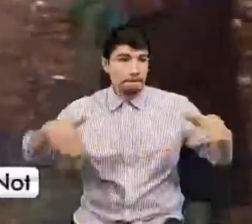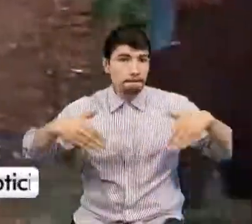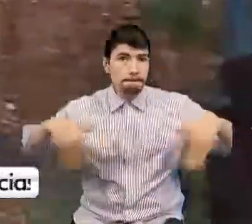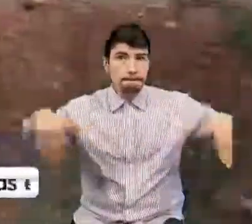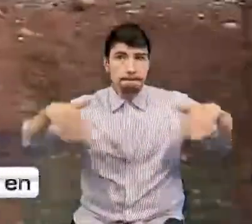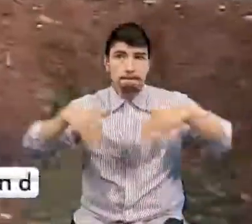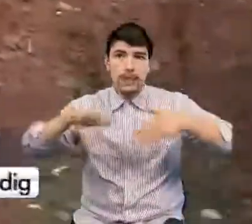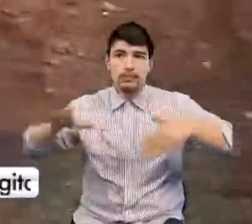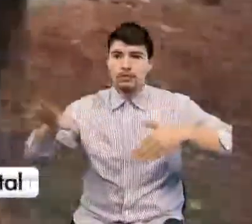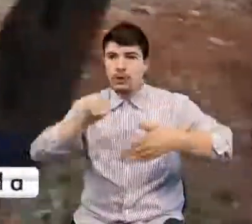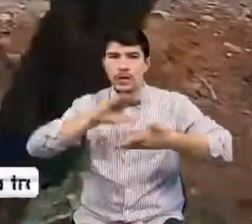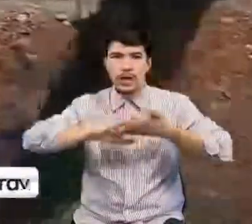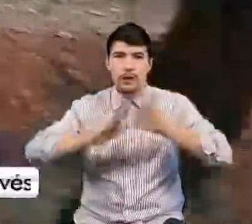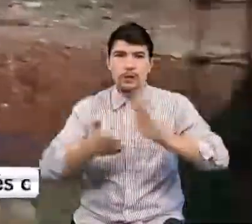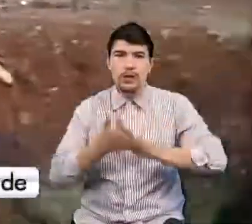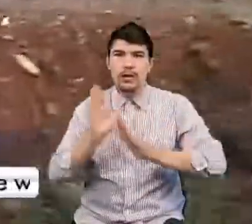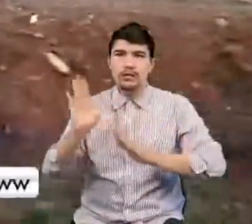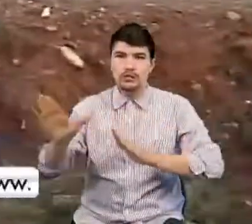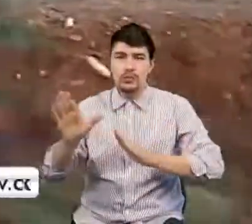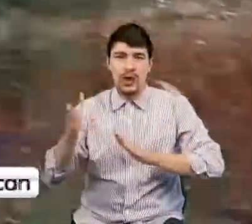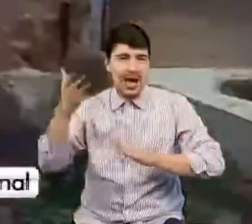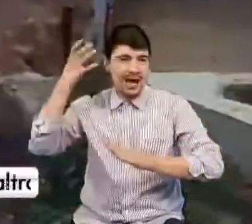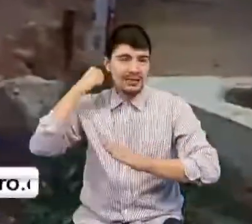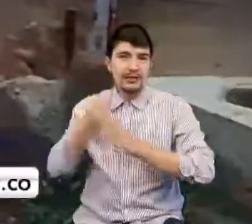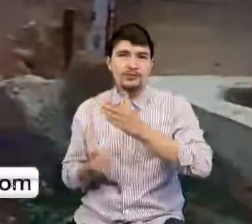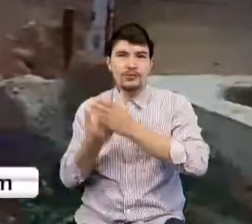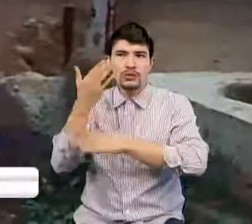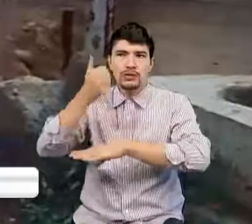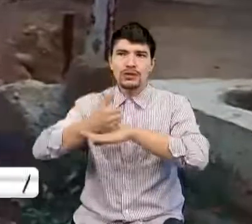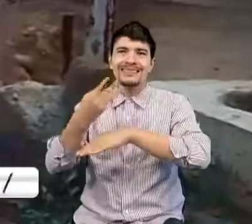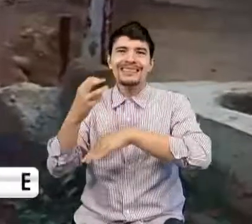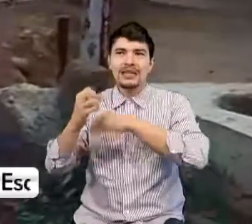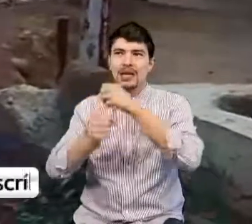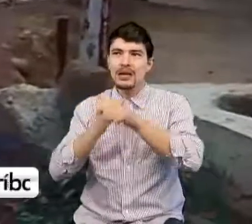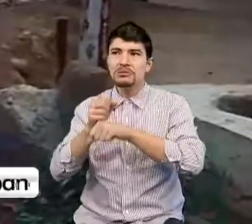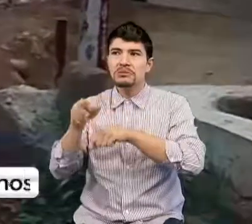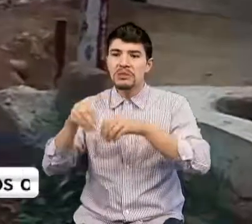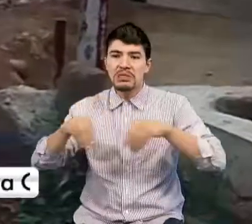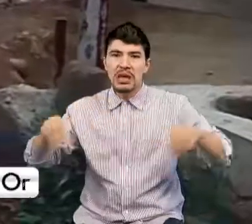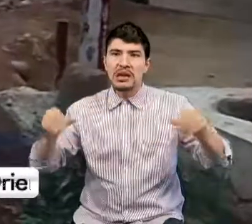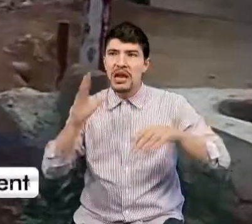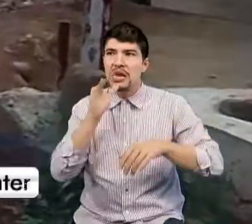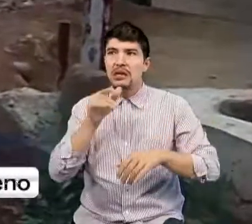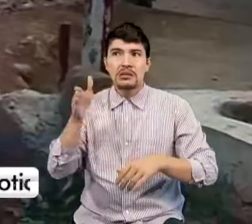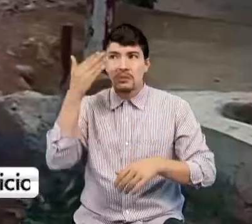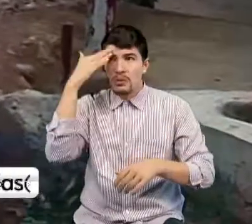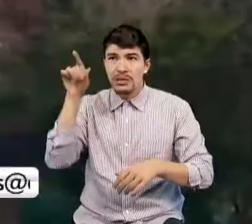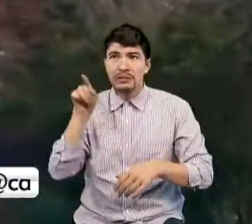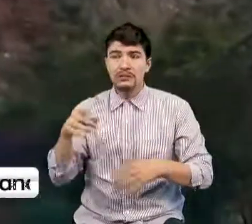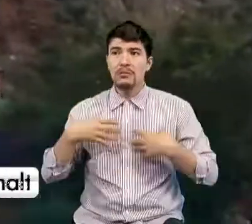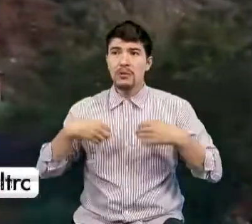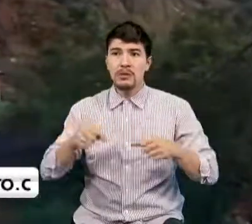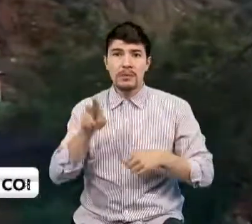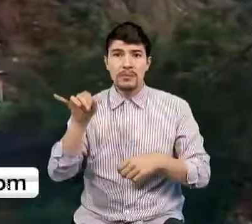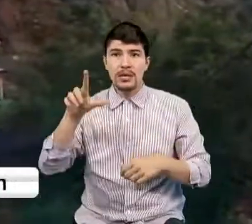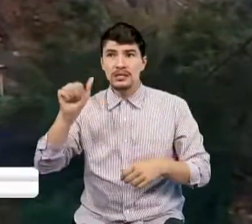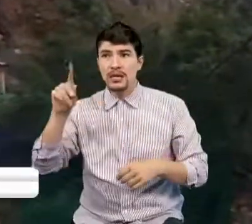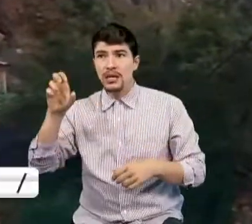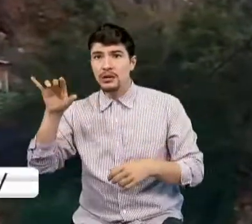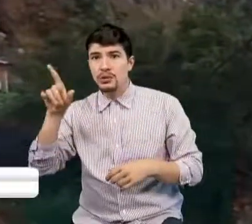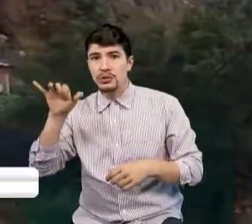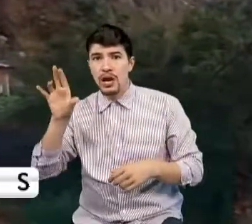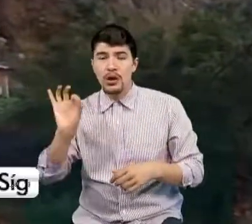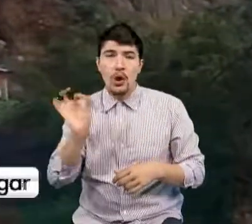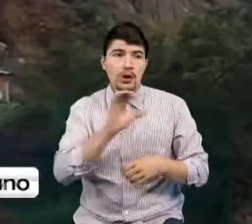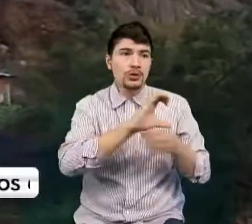se encuentran los habitantes del barrio morel y desde su fundación hace más de 30 años es tierra de nadie pues no saben si el sector pertenece a la villa del rosario oa la